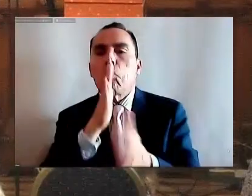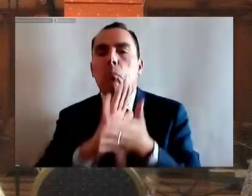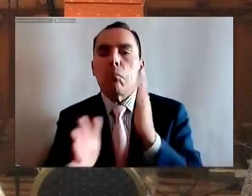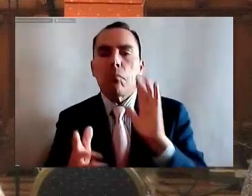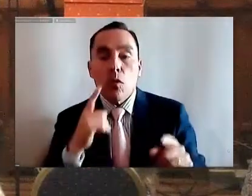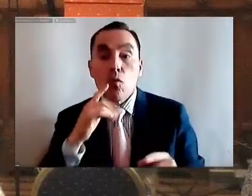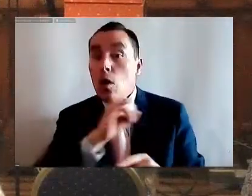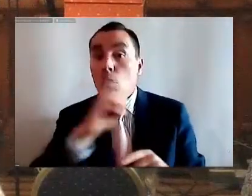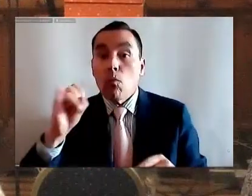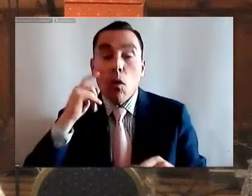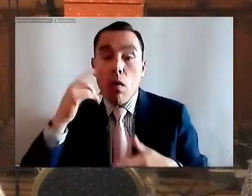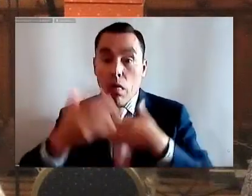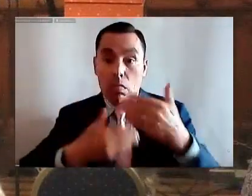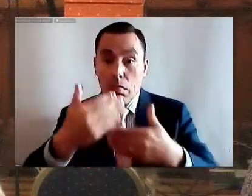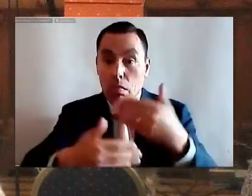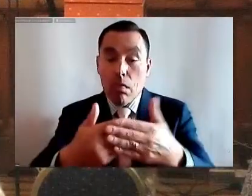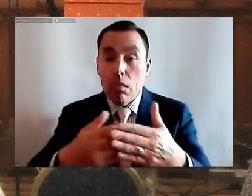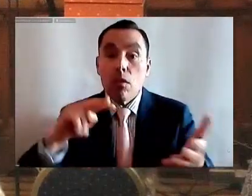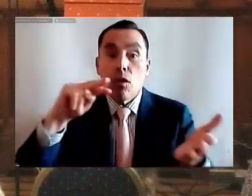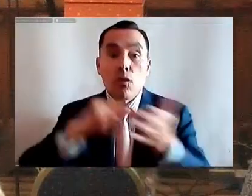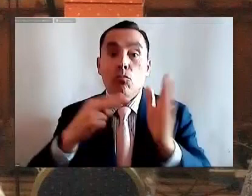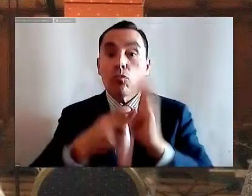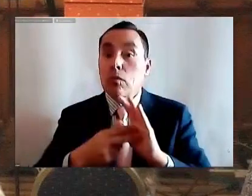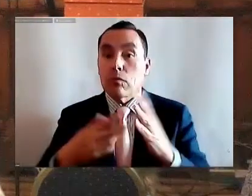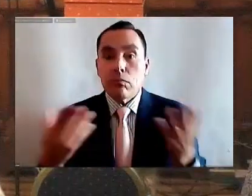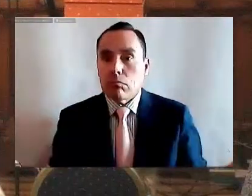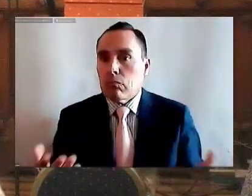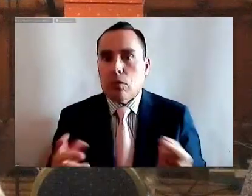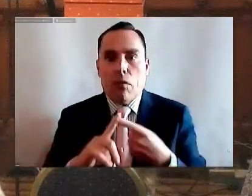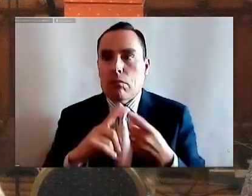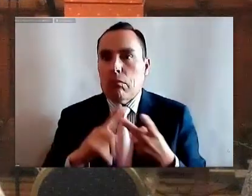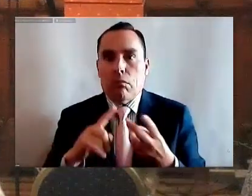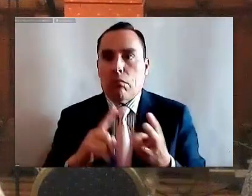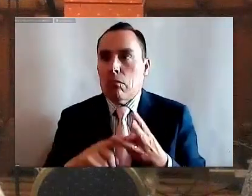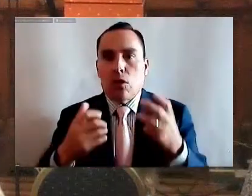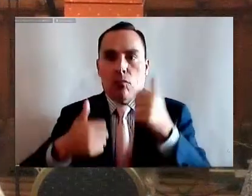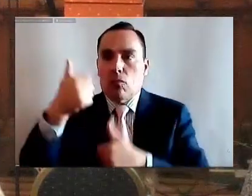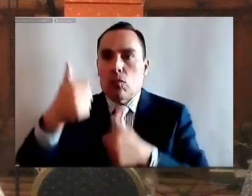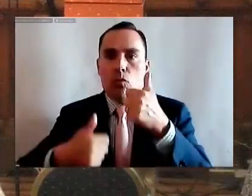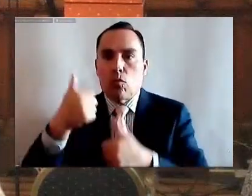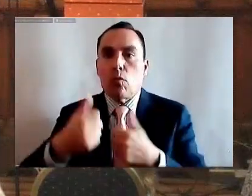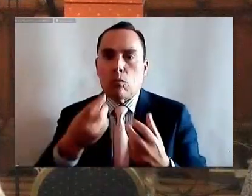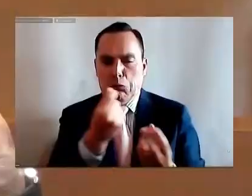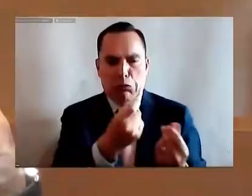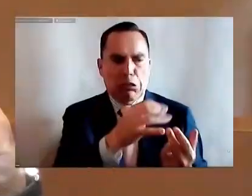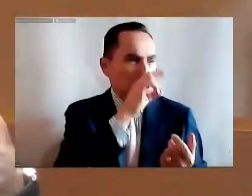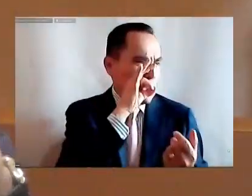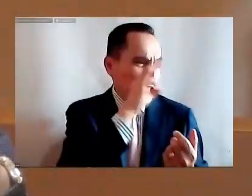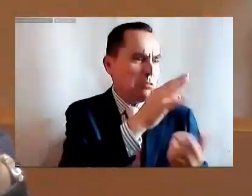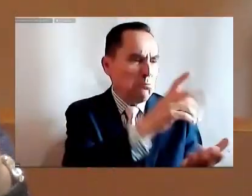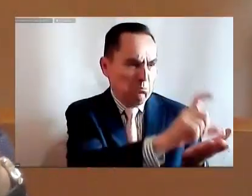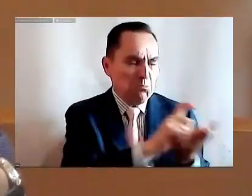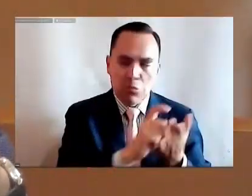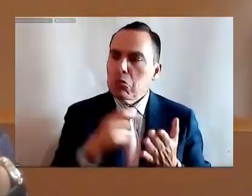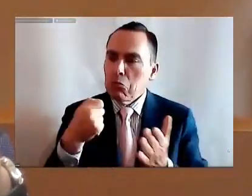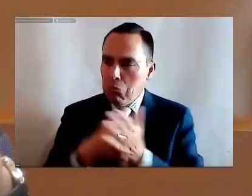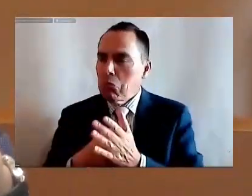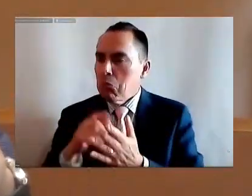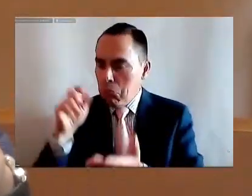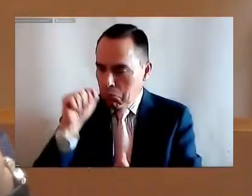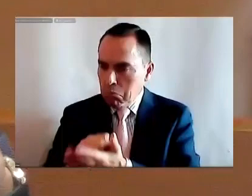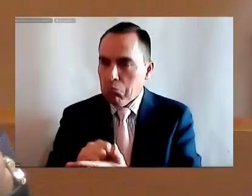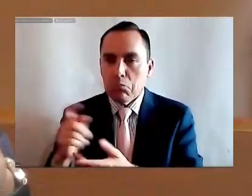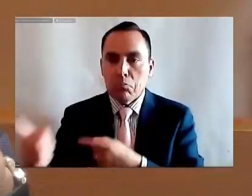parte de las veces de profesionales que tienen dinero y deciden seguir con el juicio porque tienen otra fuente de ingresos. Por eso mencionaba casos de médicos.